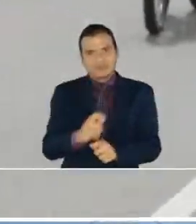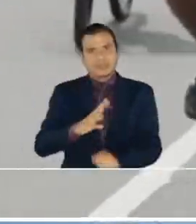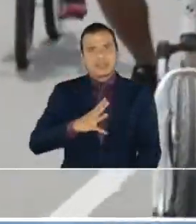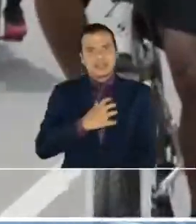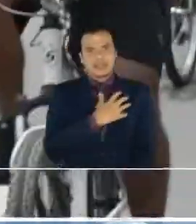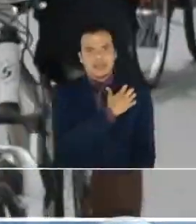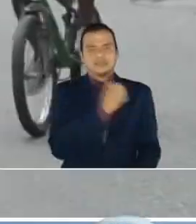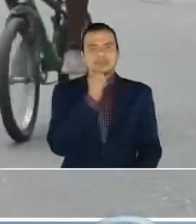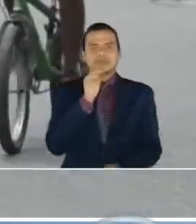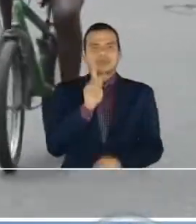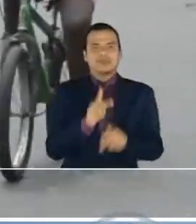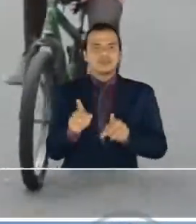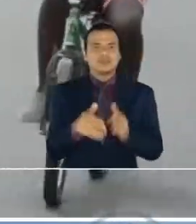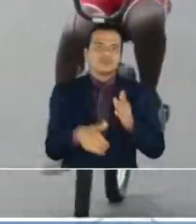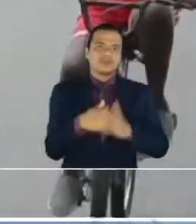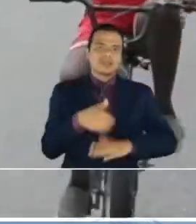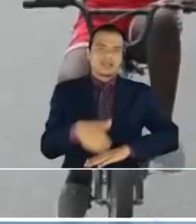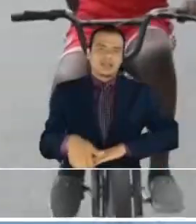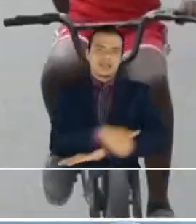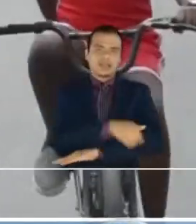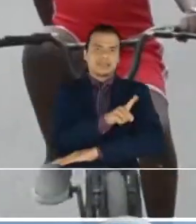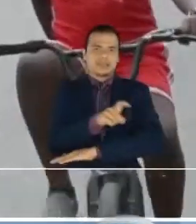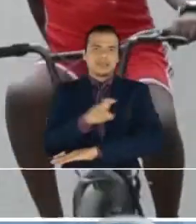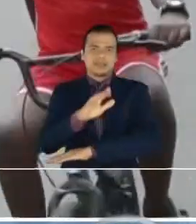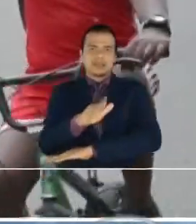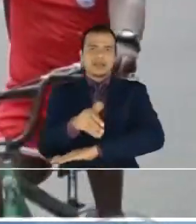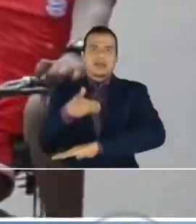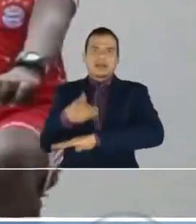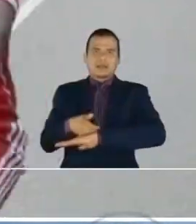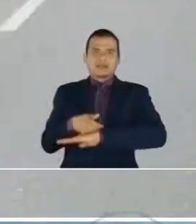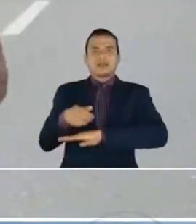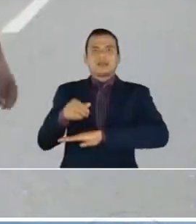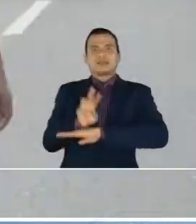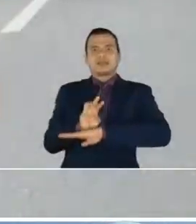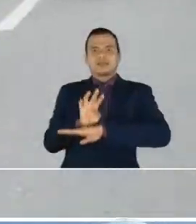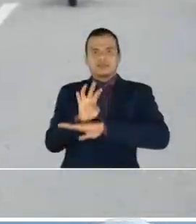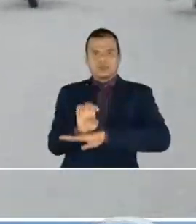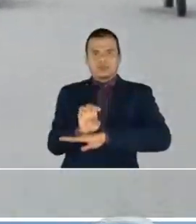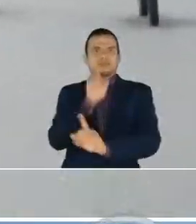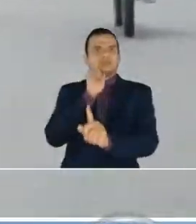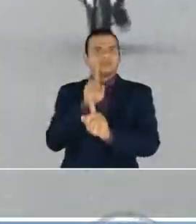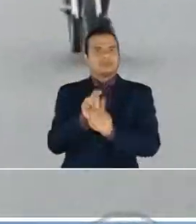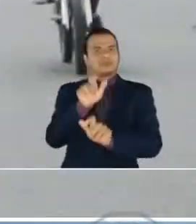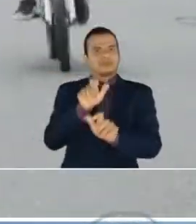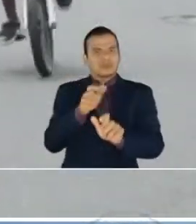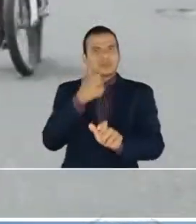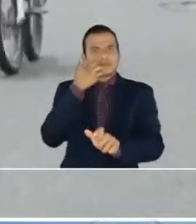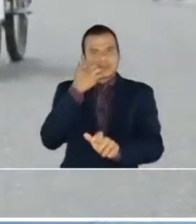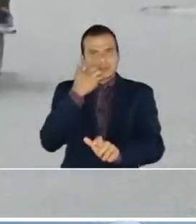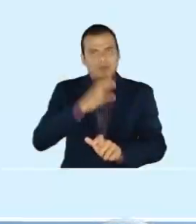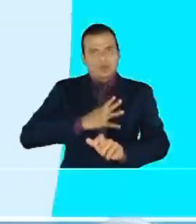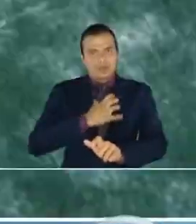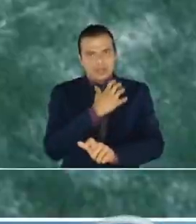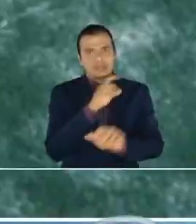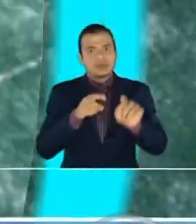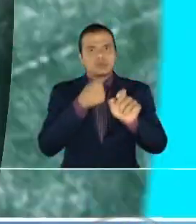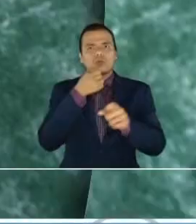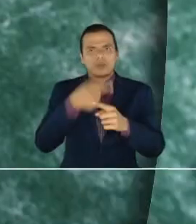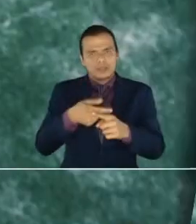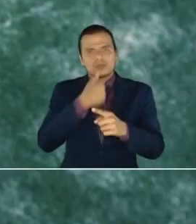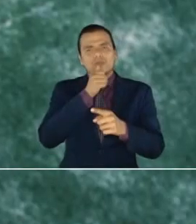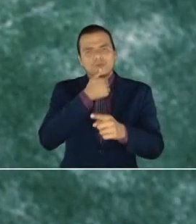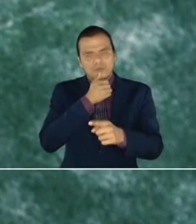para concientizar la lucha contra el cáncer de seno y honrar a quienes lo han enfrentado. Además habrá jornada de hábitos de vida saludable.